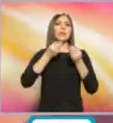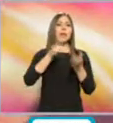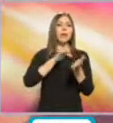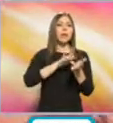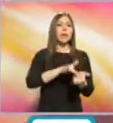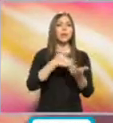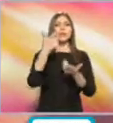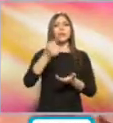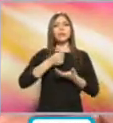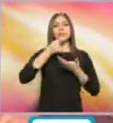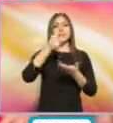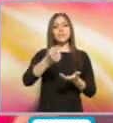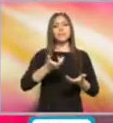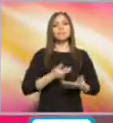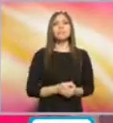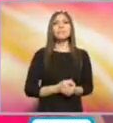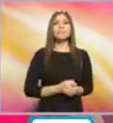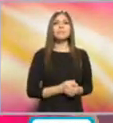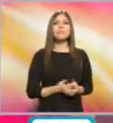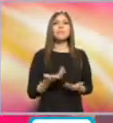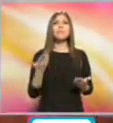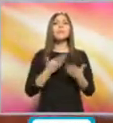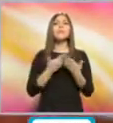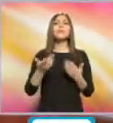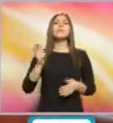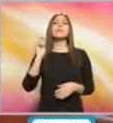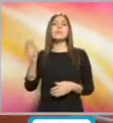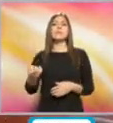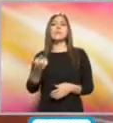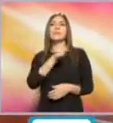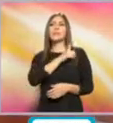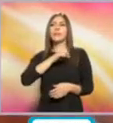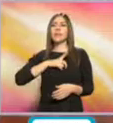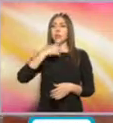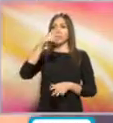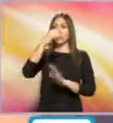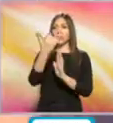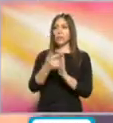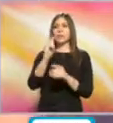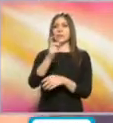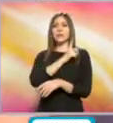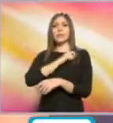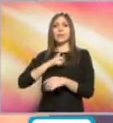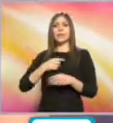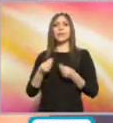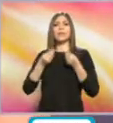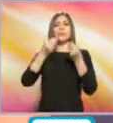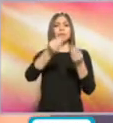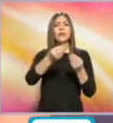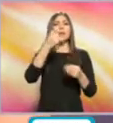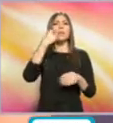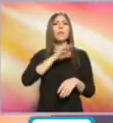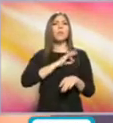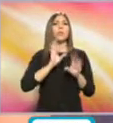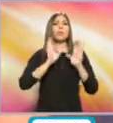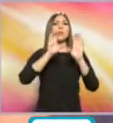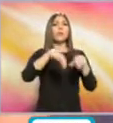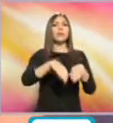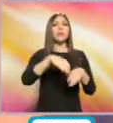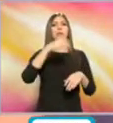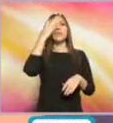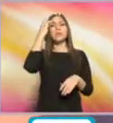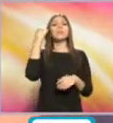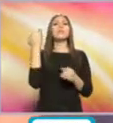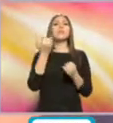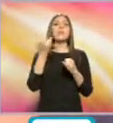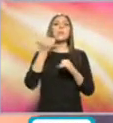como el presupuesto nos los indica. Ahora, ¿qué debe de tener mi proyecto para que yo lo pueda inscribir en esta convocatoria? Porque